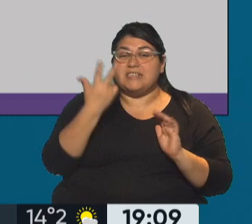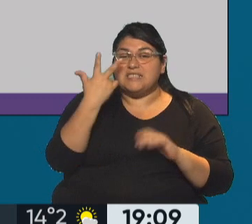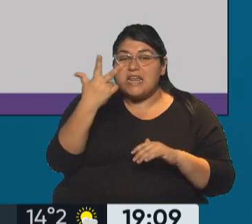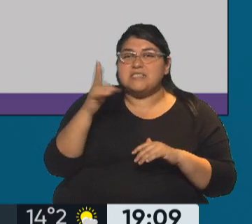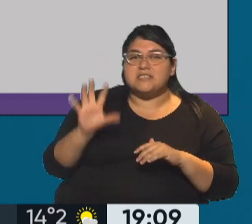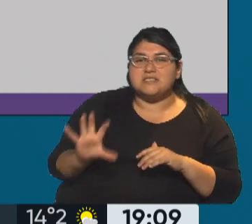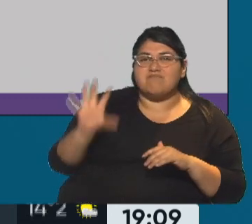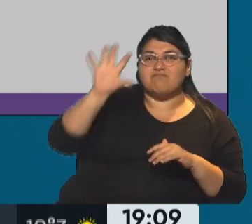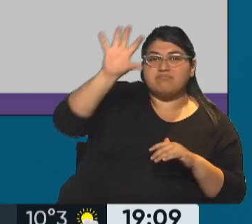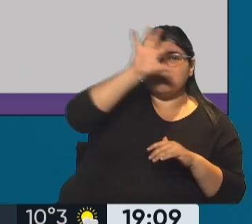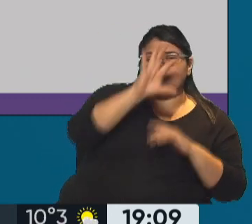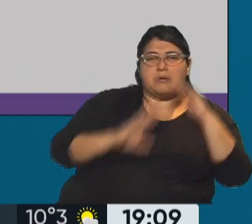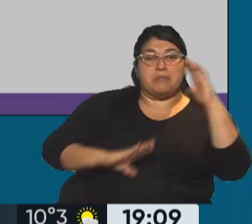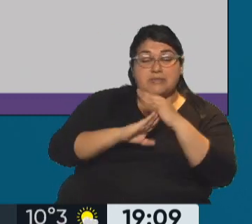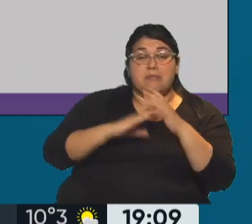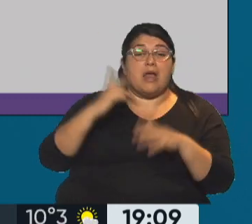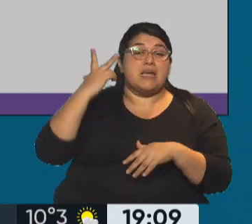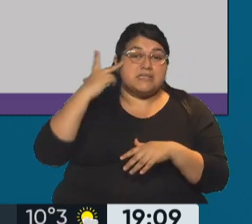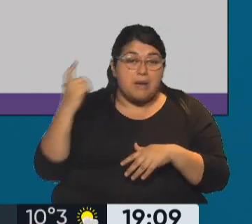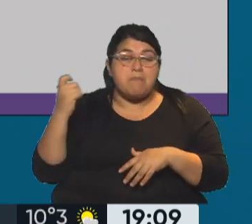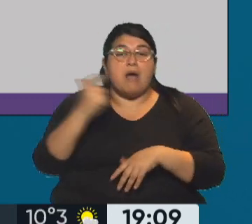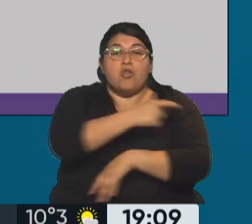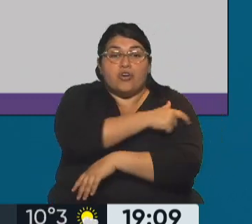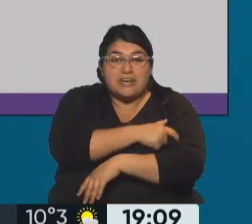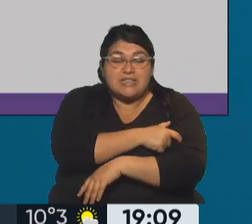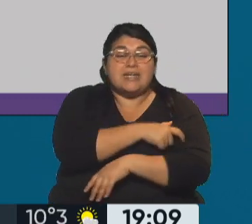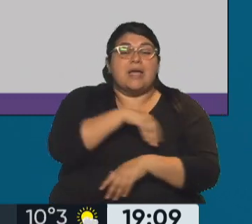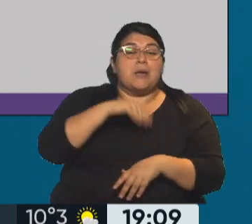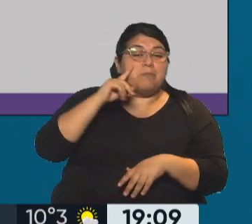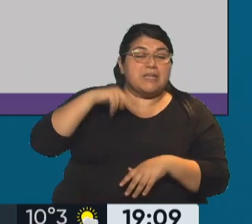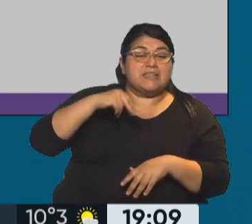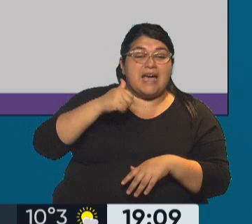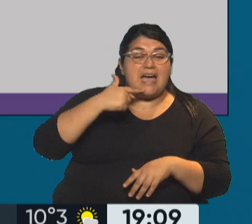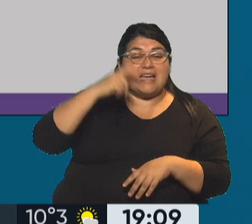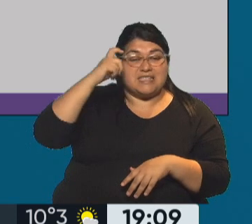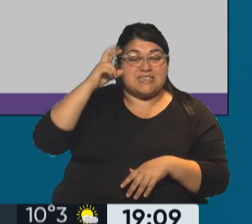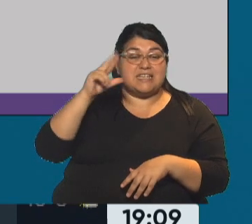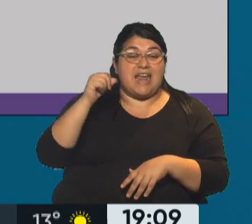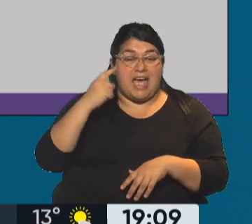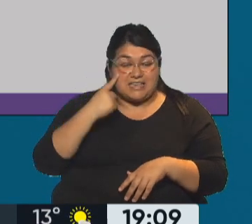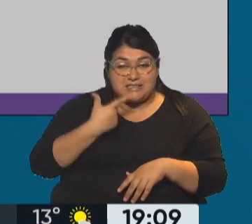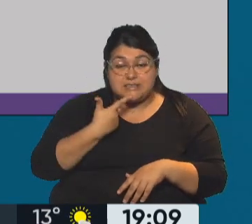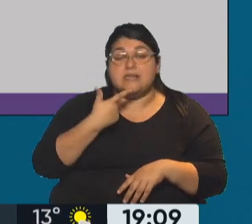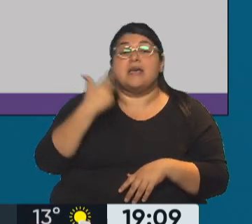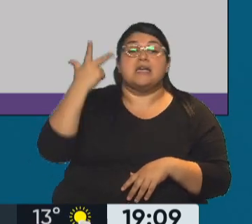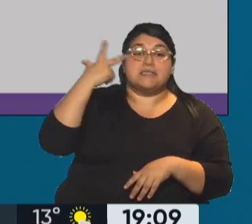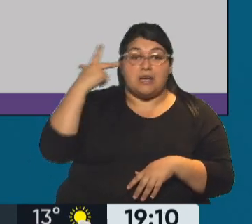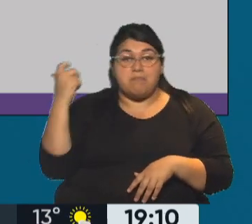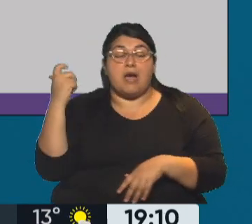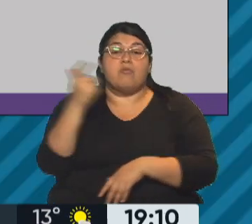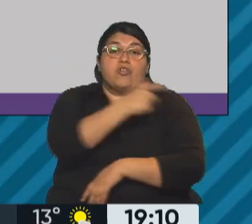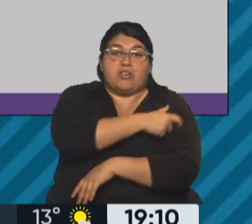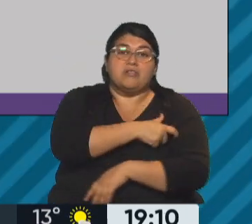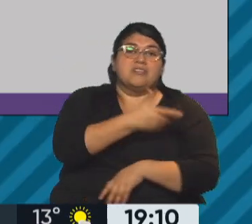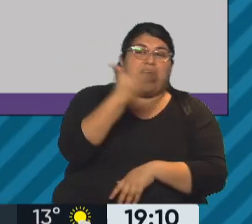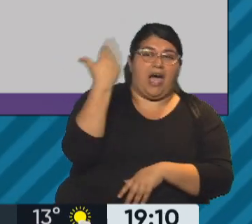son los principales San Pablo Río de Janeiro en Minas gerais en San Pablo y Río de Janeiro como ya veníamos contando la